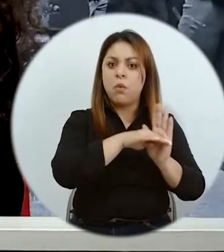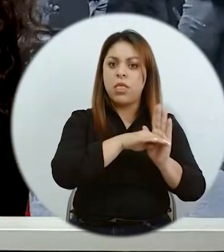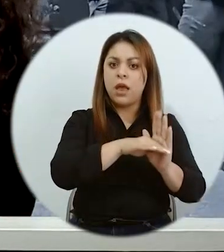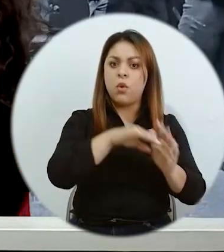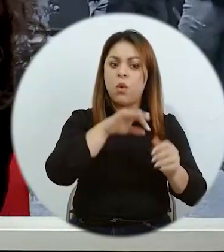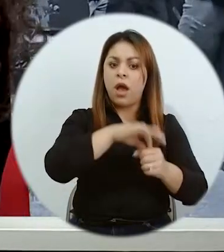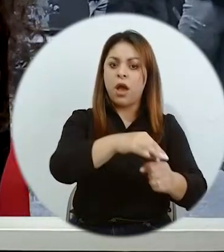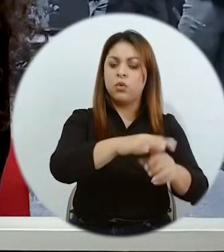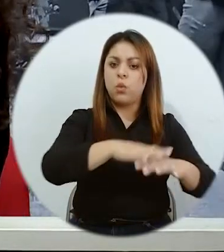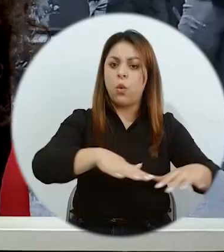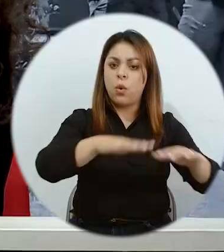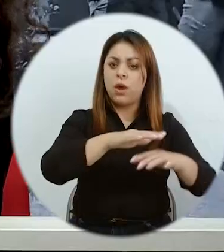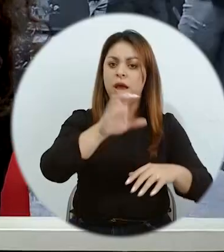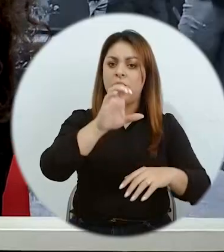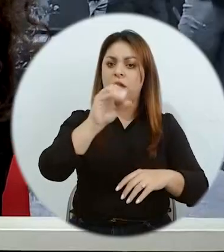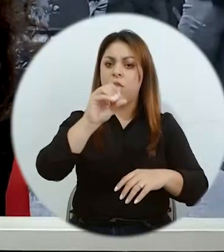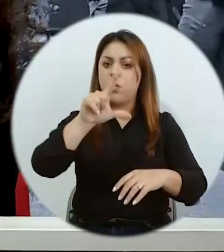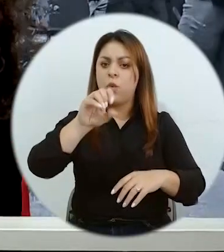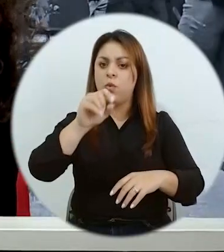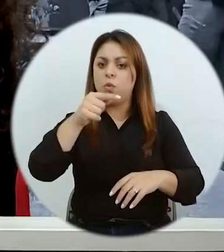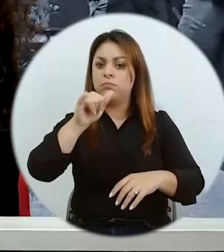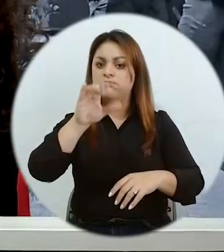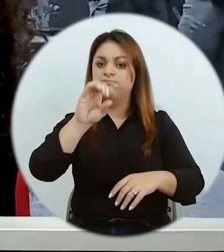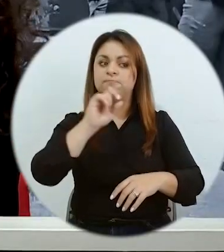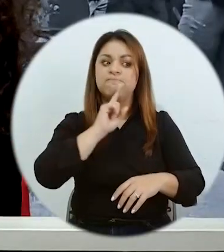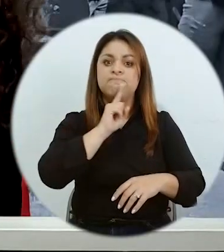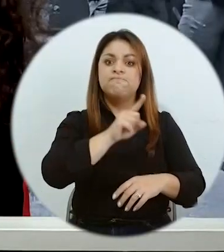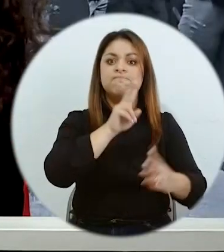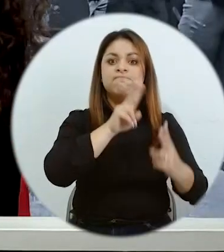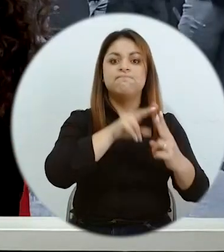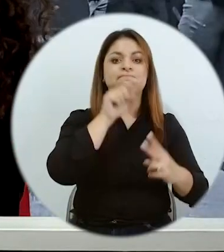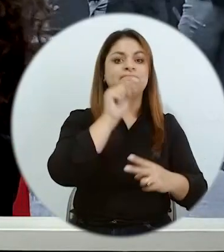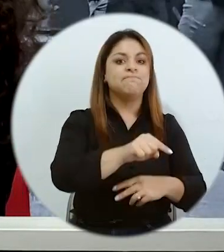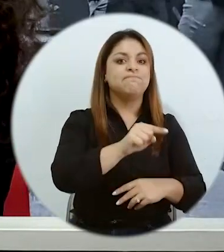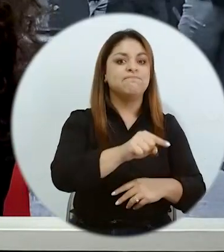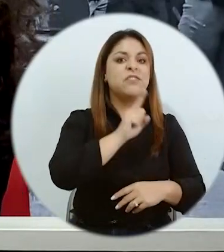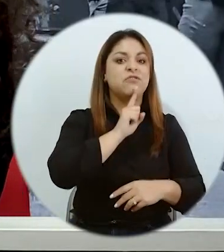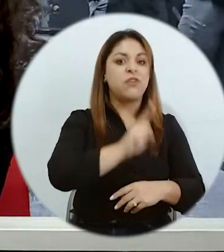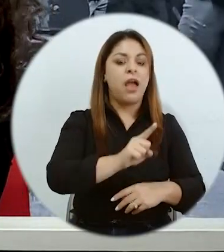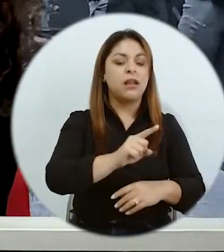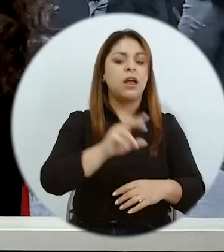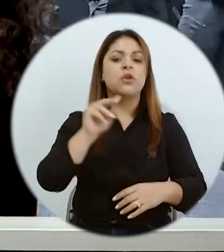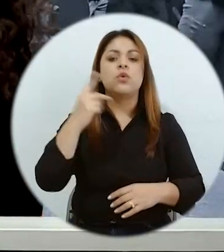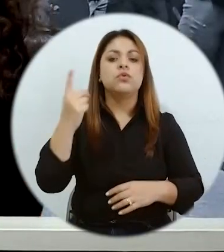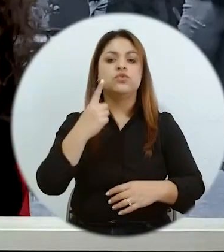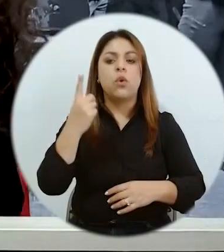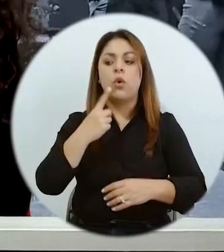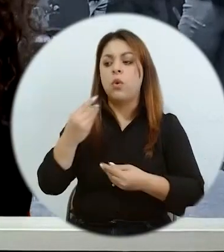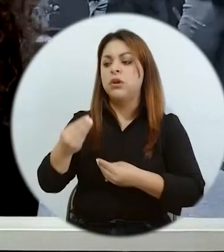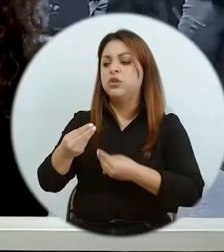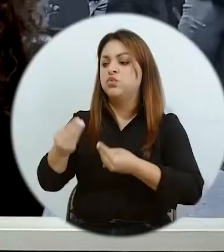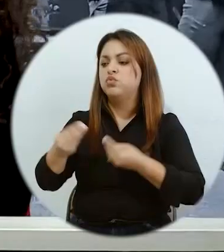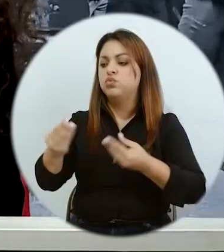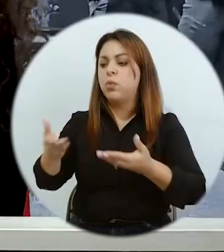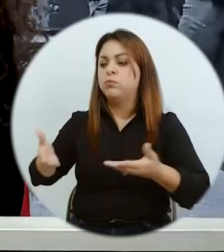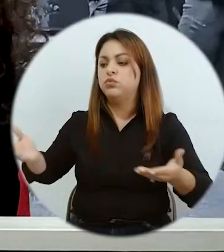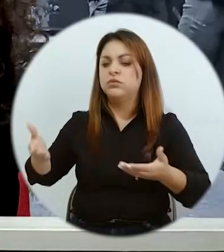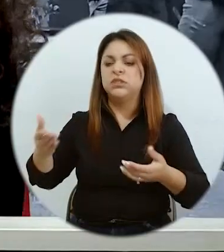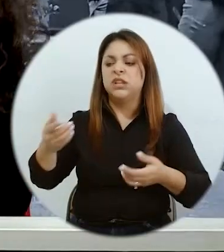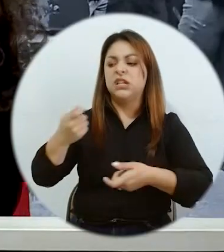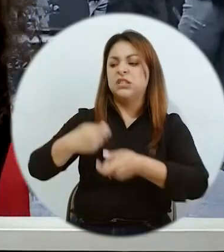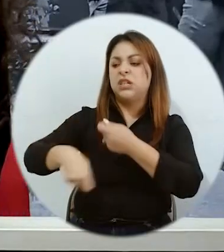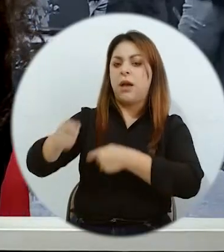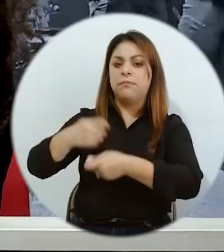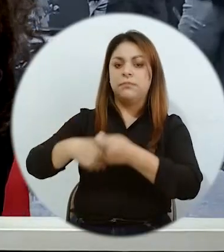como encontrar ese nicho real en el que no solamente hablábamos de sustitución de insumos, sino